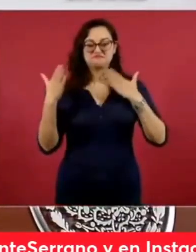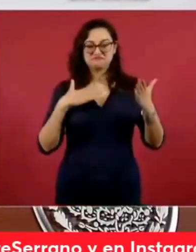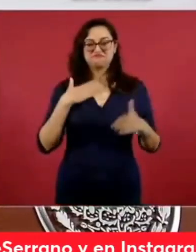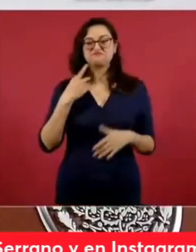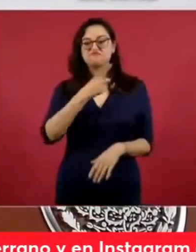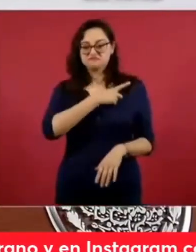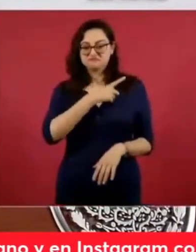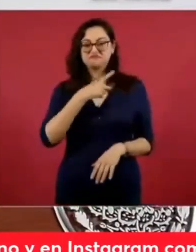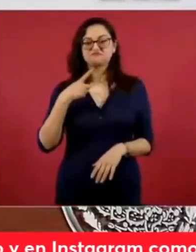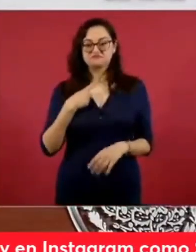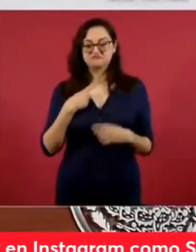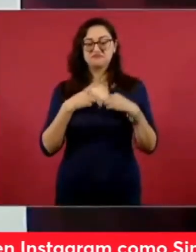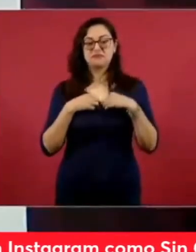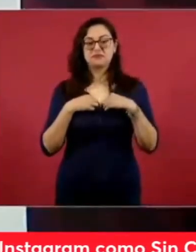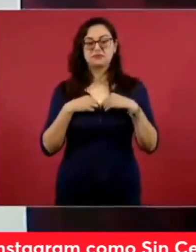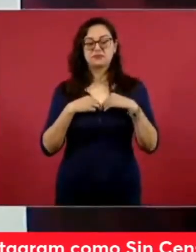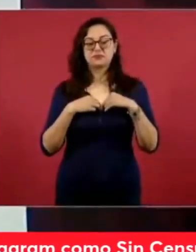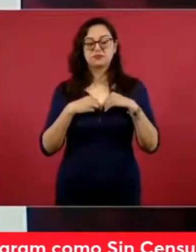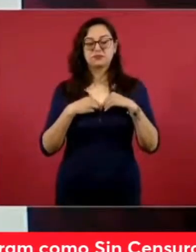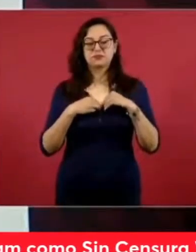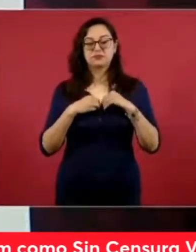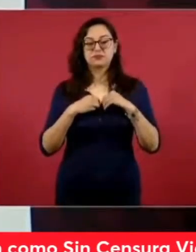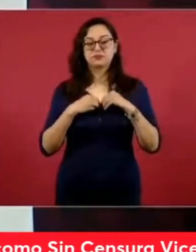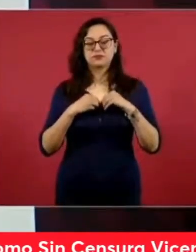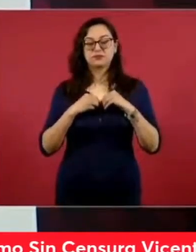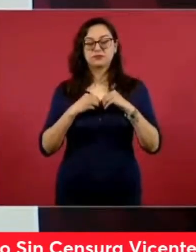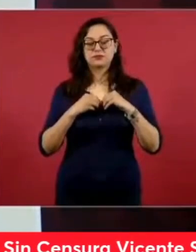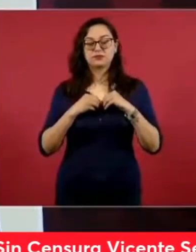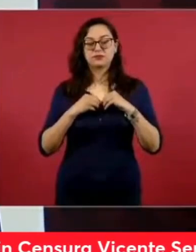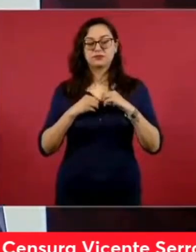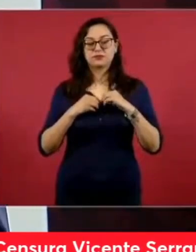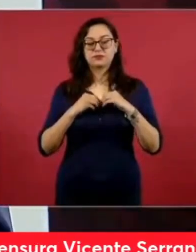en el manejo de este periodismo